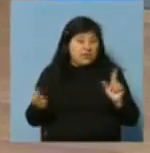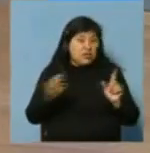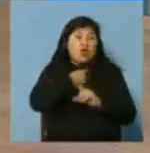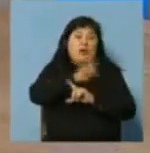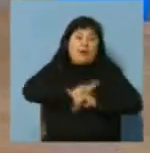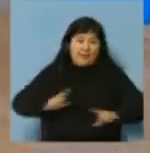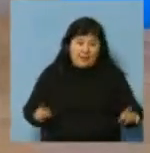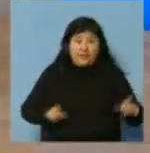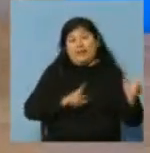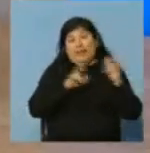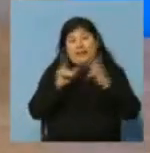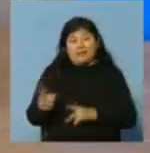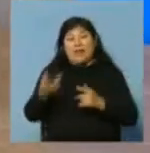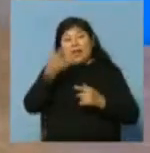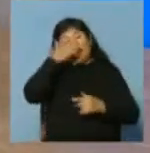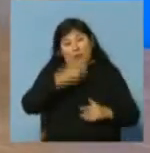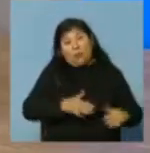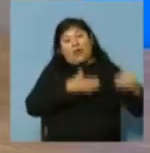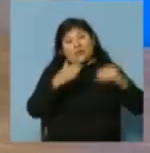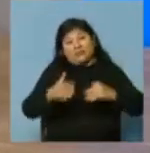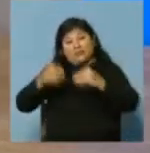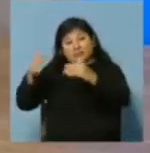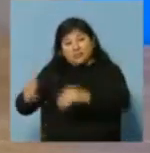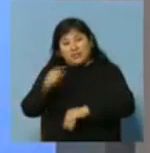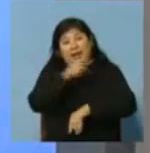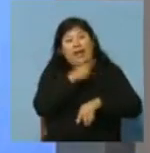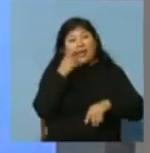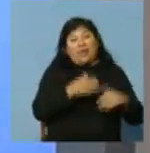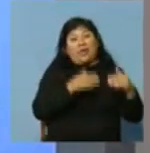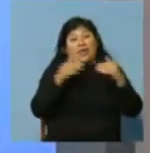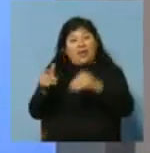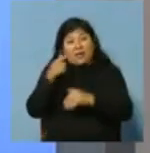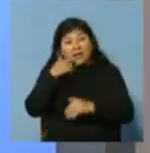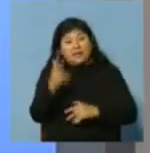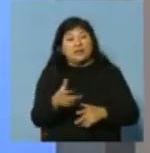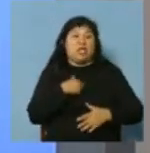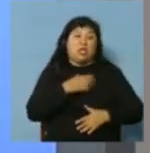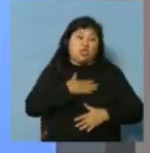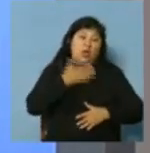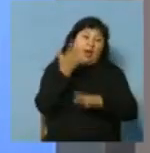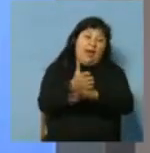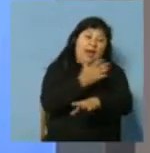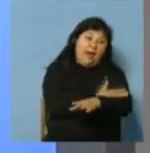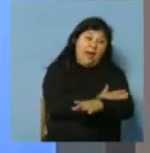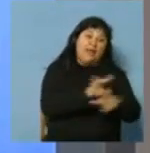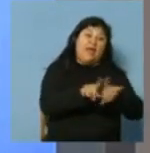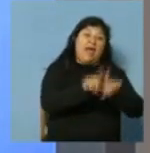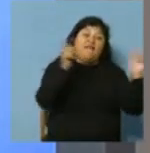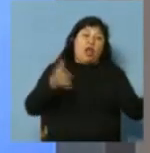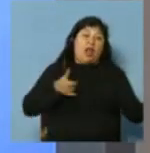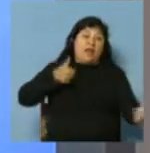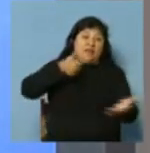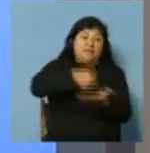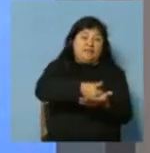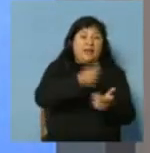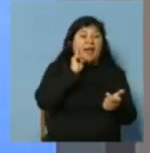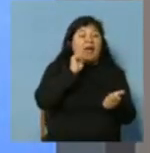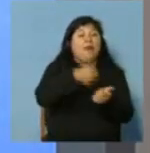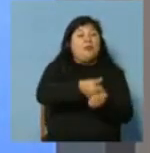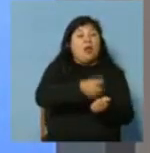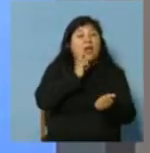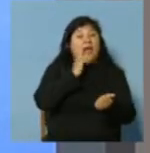afirma que había sido producto de una violación y bueno eso marcó como lo más